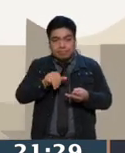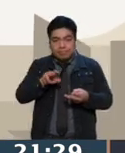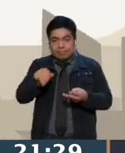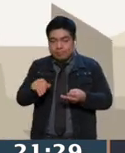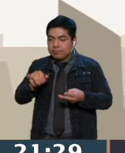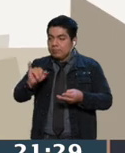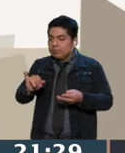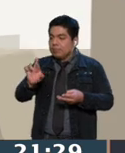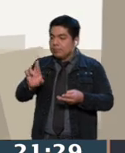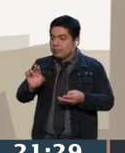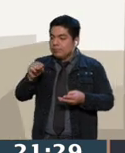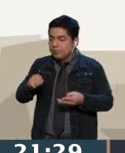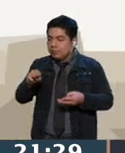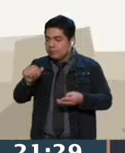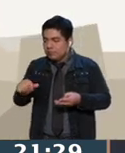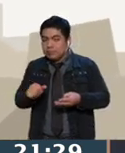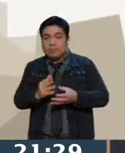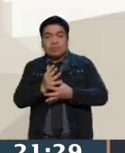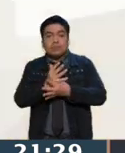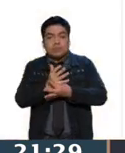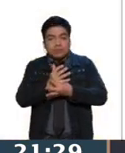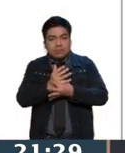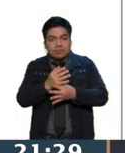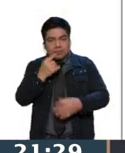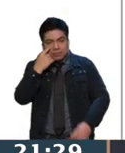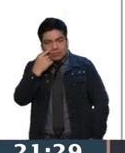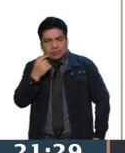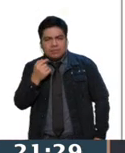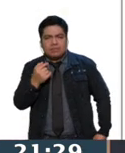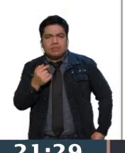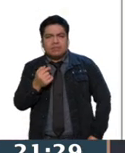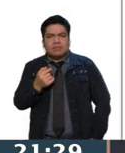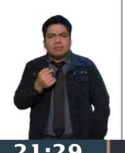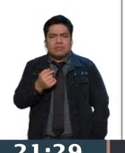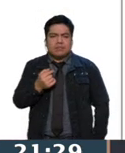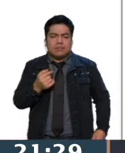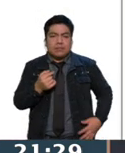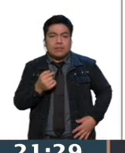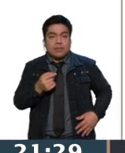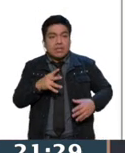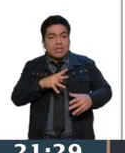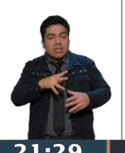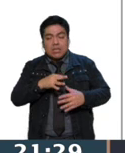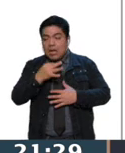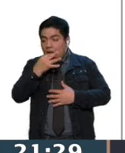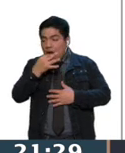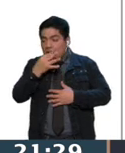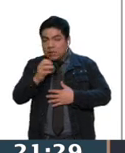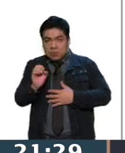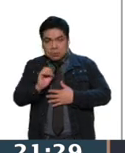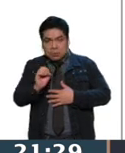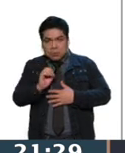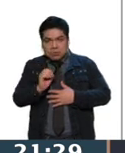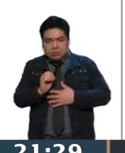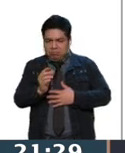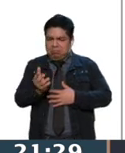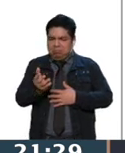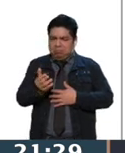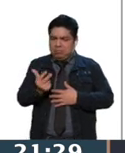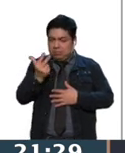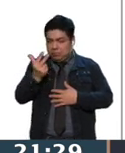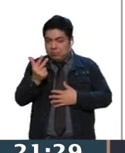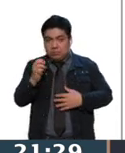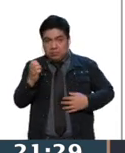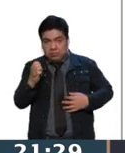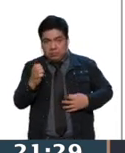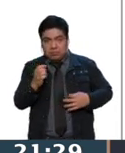Irma publicó en Universal, vive en carne propia el desabasto de medicamentos. Pues resulta que el 8 de enero